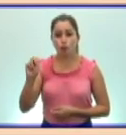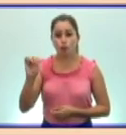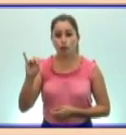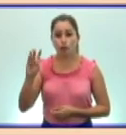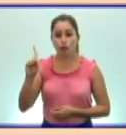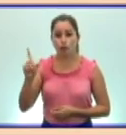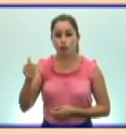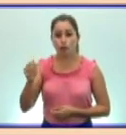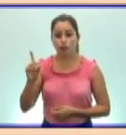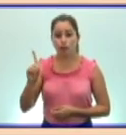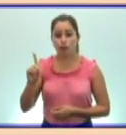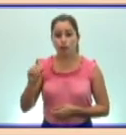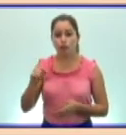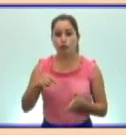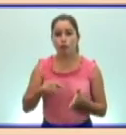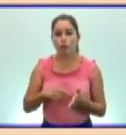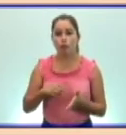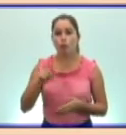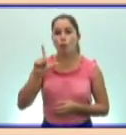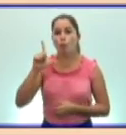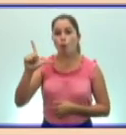mol sobre litro.